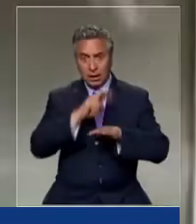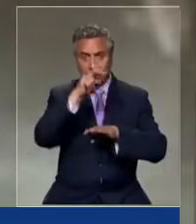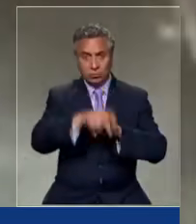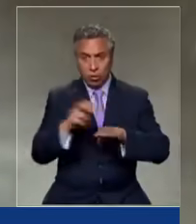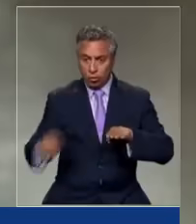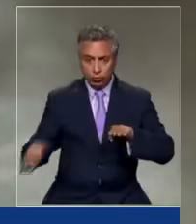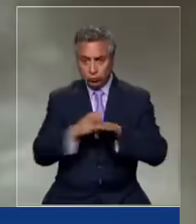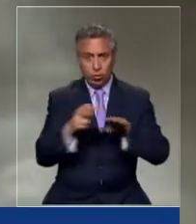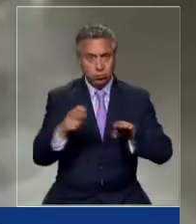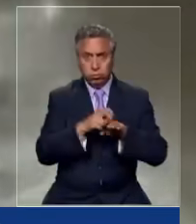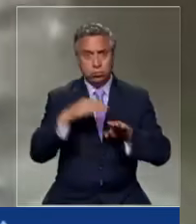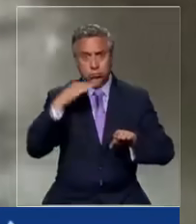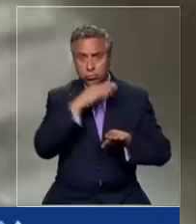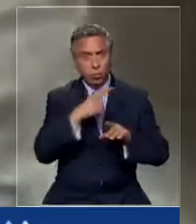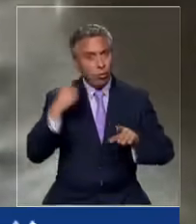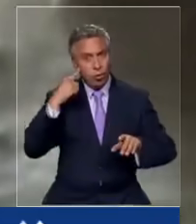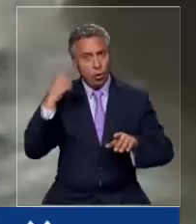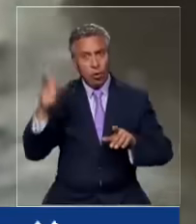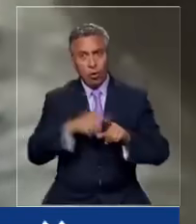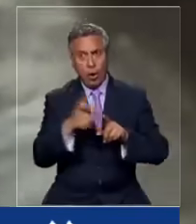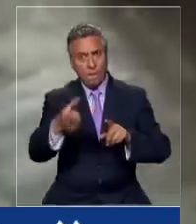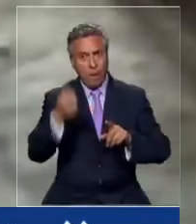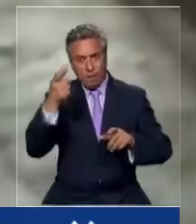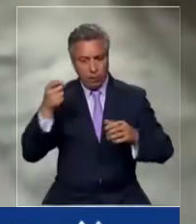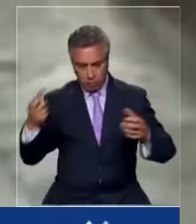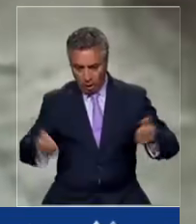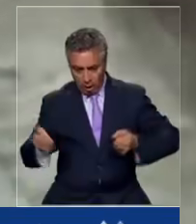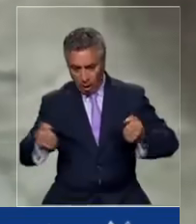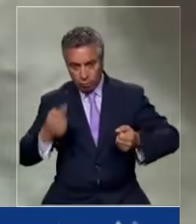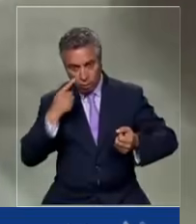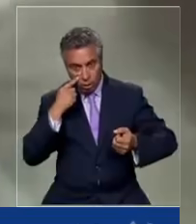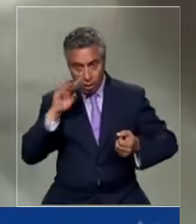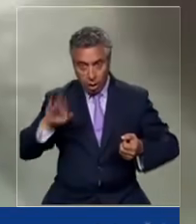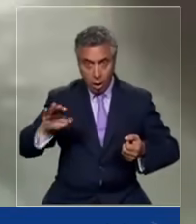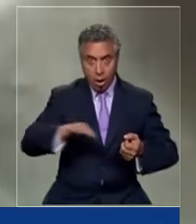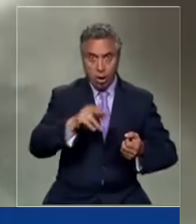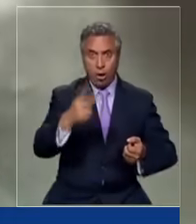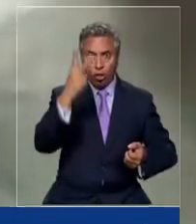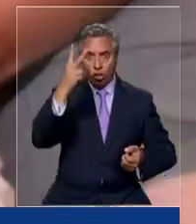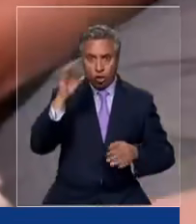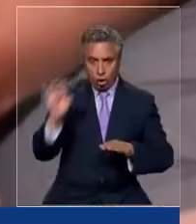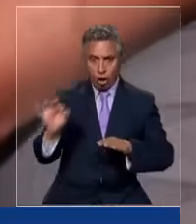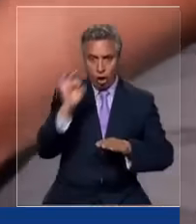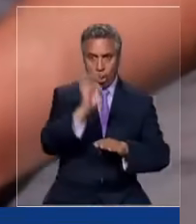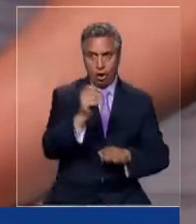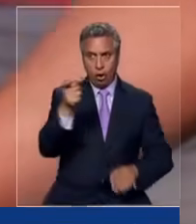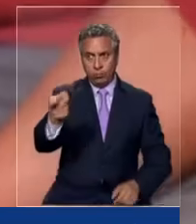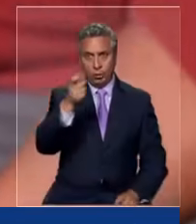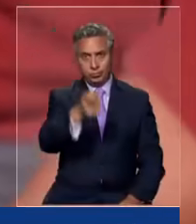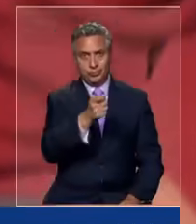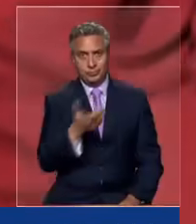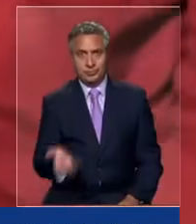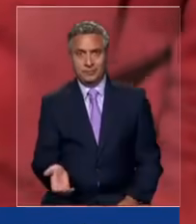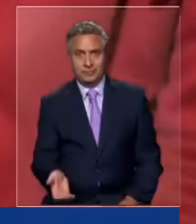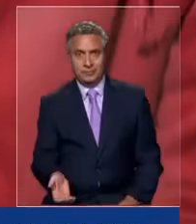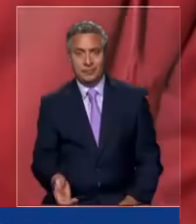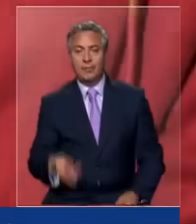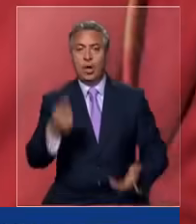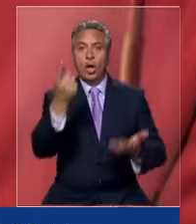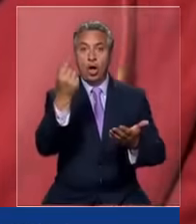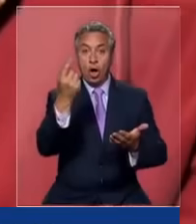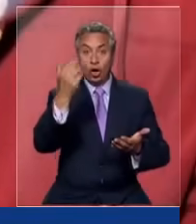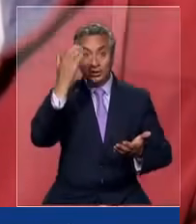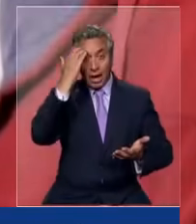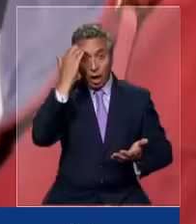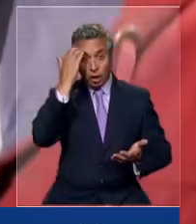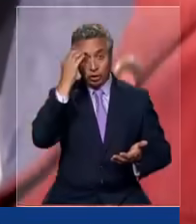rápido y escuché unos golpes en el auto. Y vengo revisando el auto y tiene dos orificios. Como el otro día con la abogada. El 11 de agosto la vida